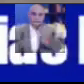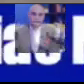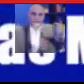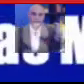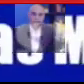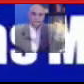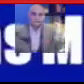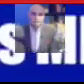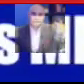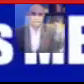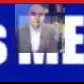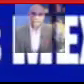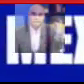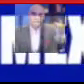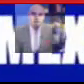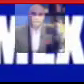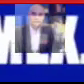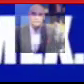Bueno, pues